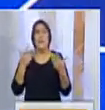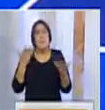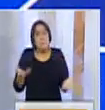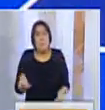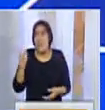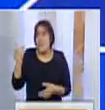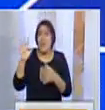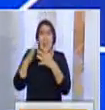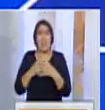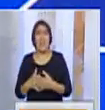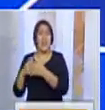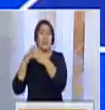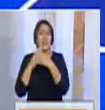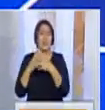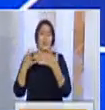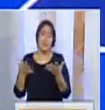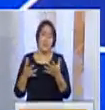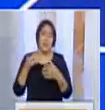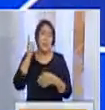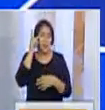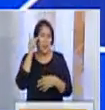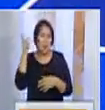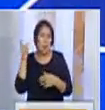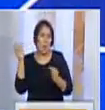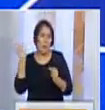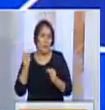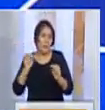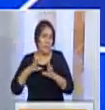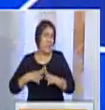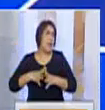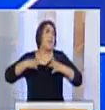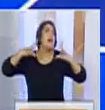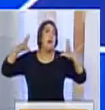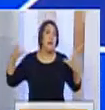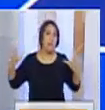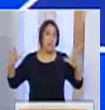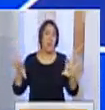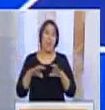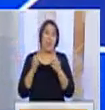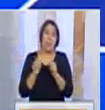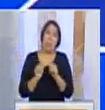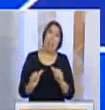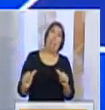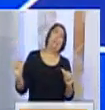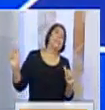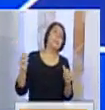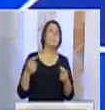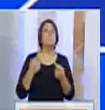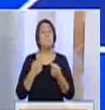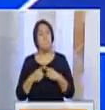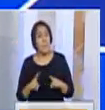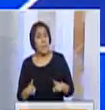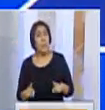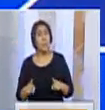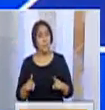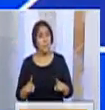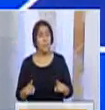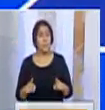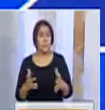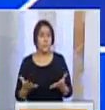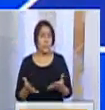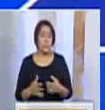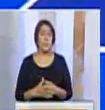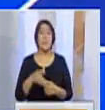lógicamente, el tamaño, el territorio es enorme. Entonces, las distancias, pues sí, son largas, pero